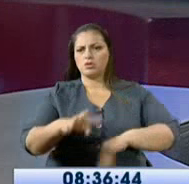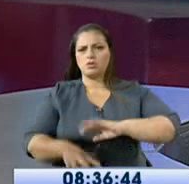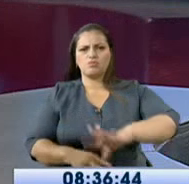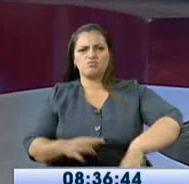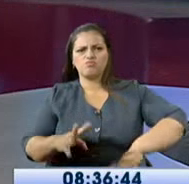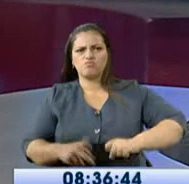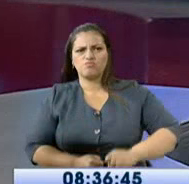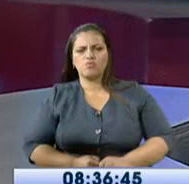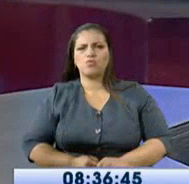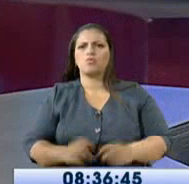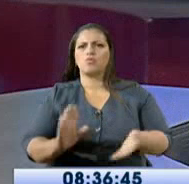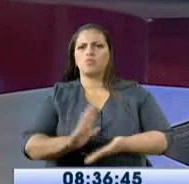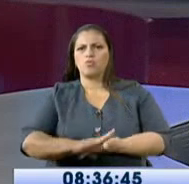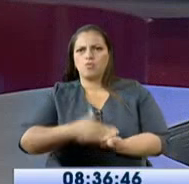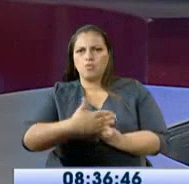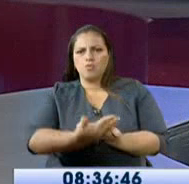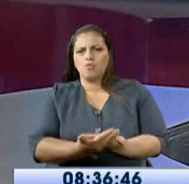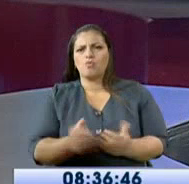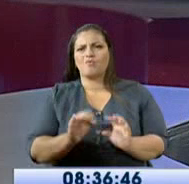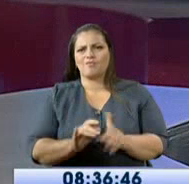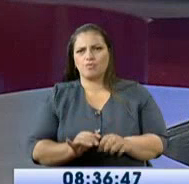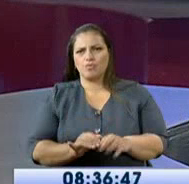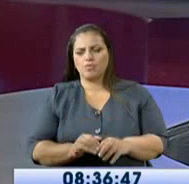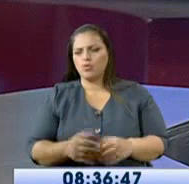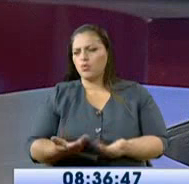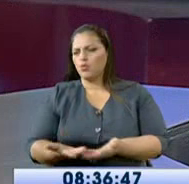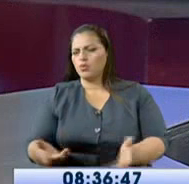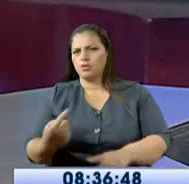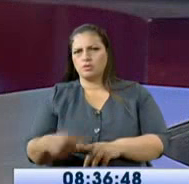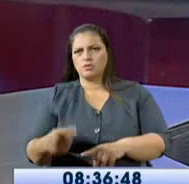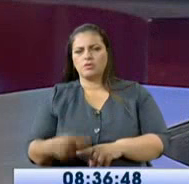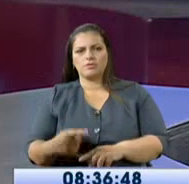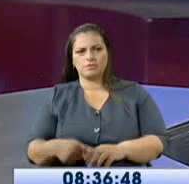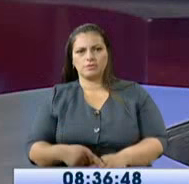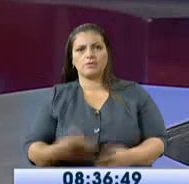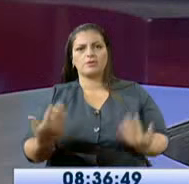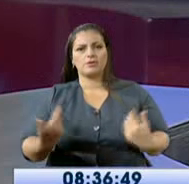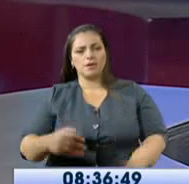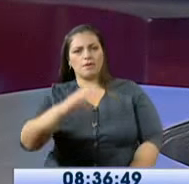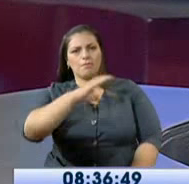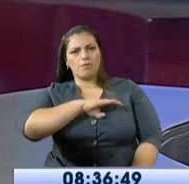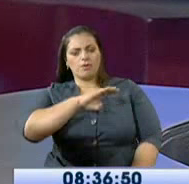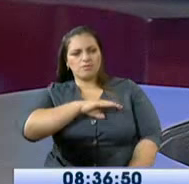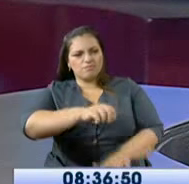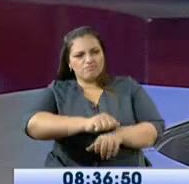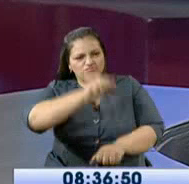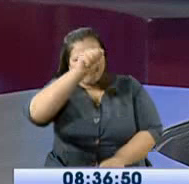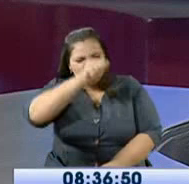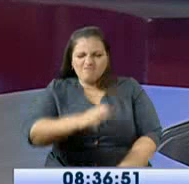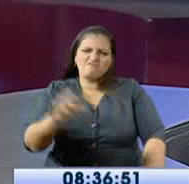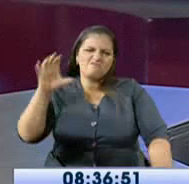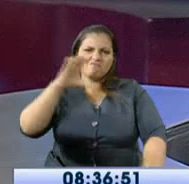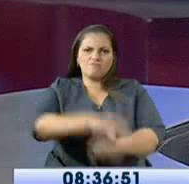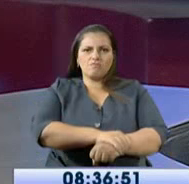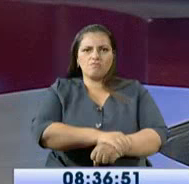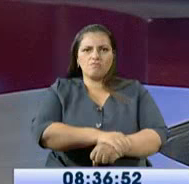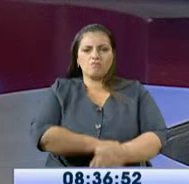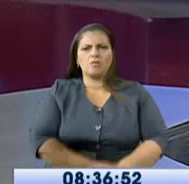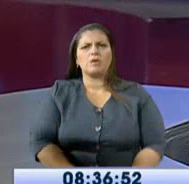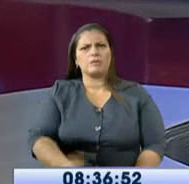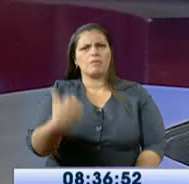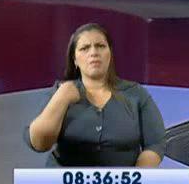quedaron detenidos en el sector de San Marcos, al centro de Quito. Ellos se movilizaban en un automóvil y las evidencias